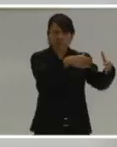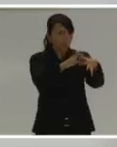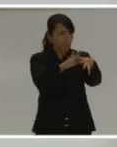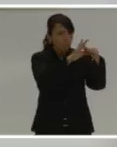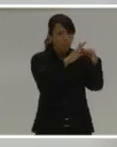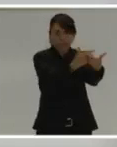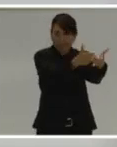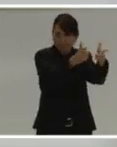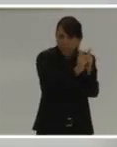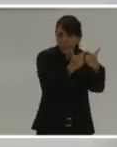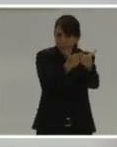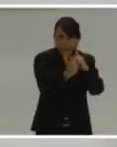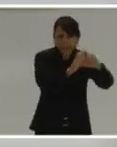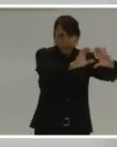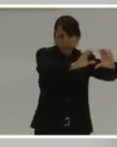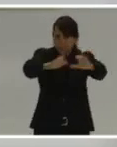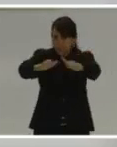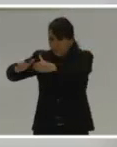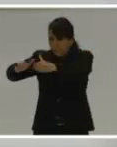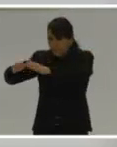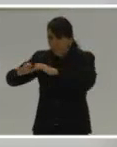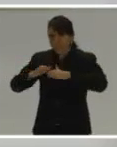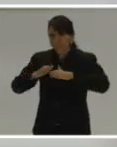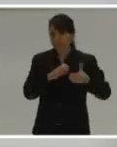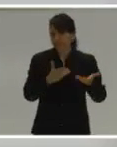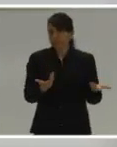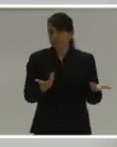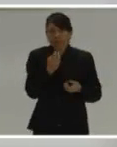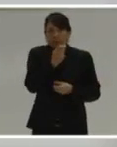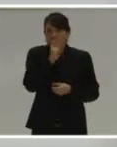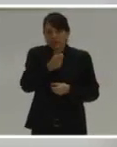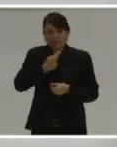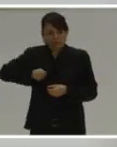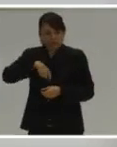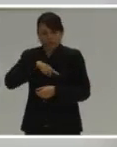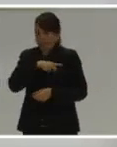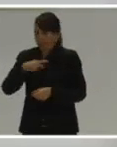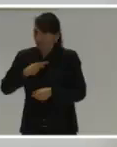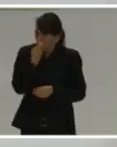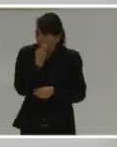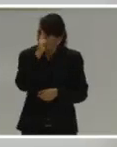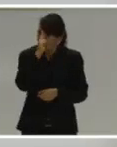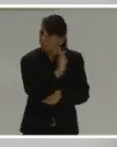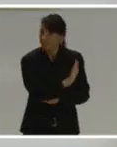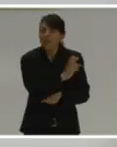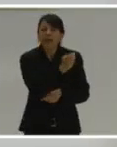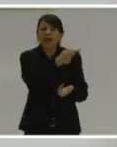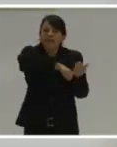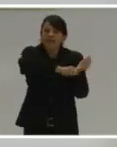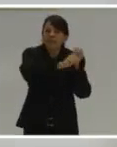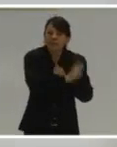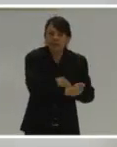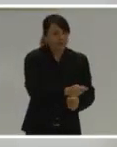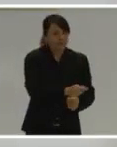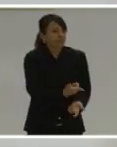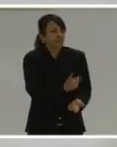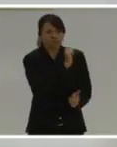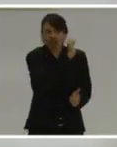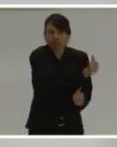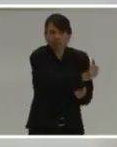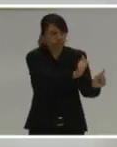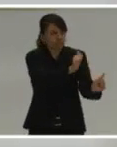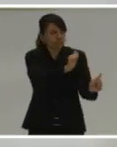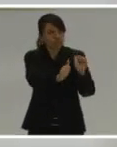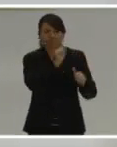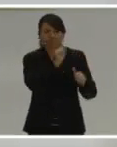de colectivos está el tema de la autodeterminación y la libre determinación de los pueblos.